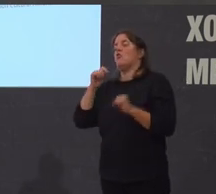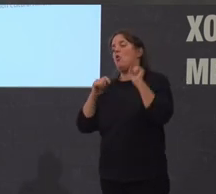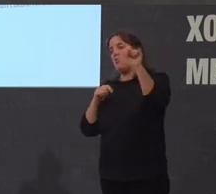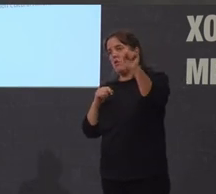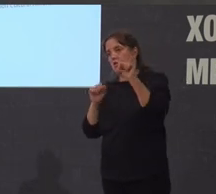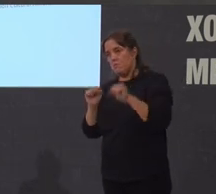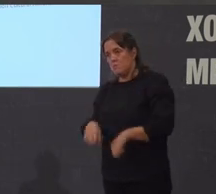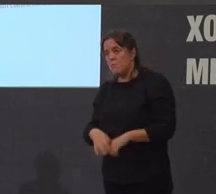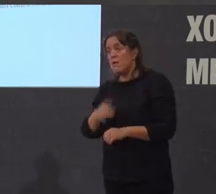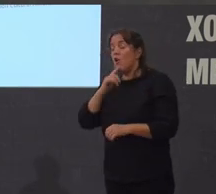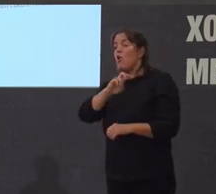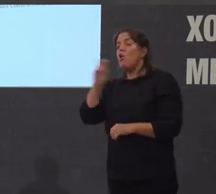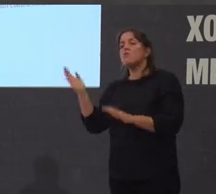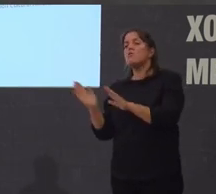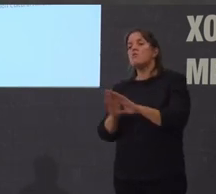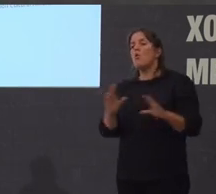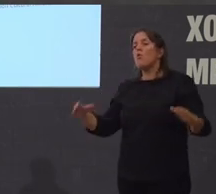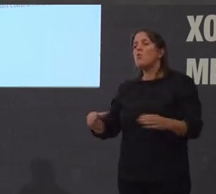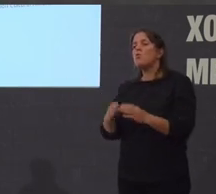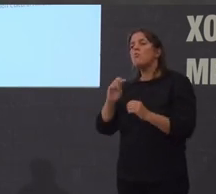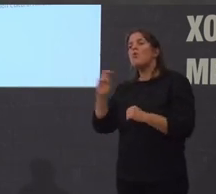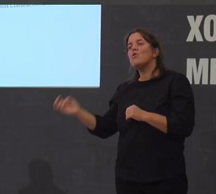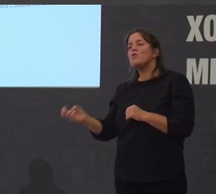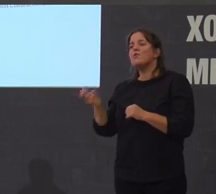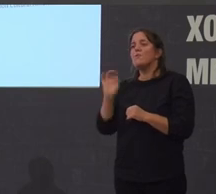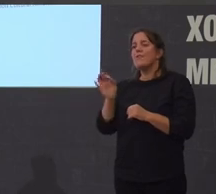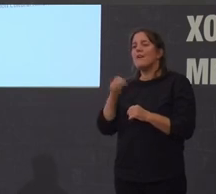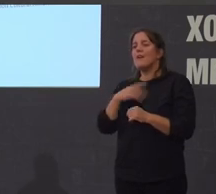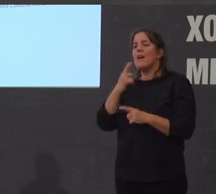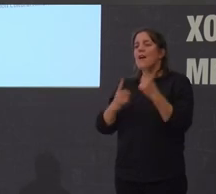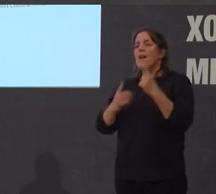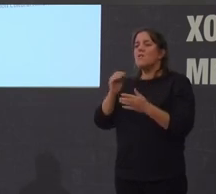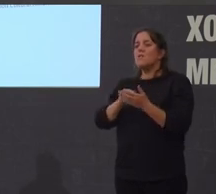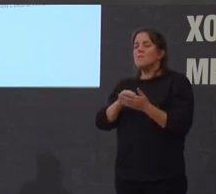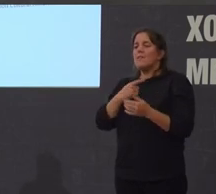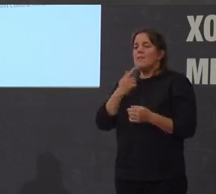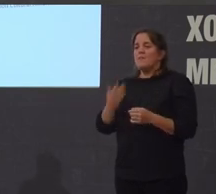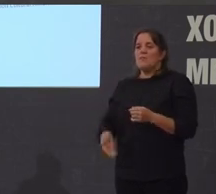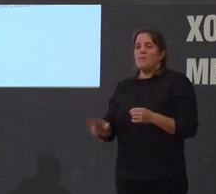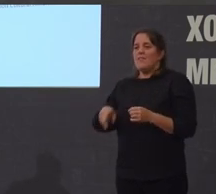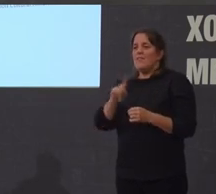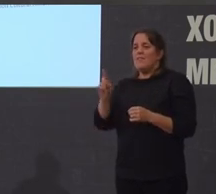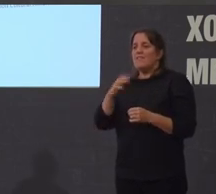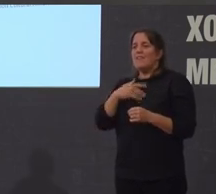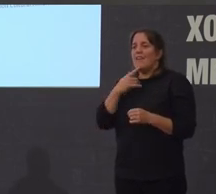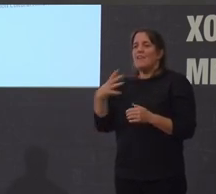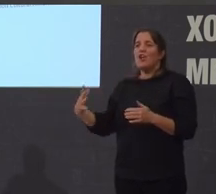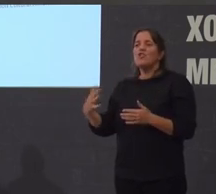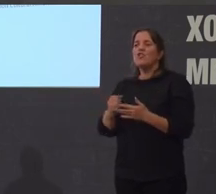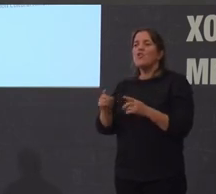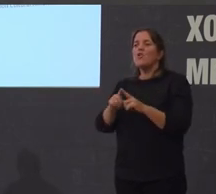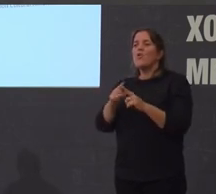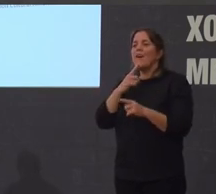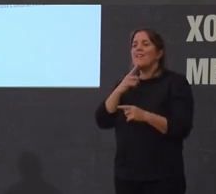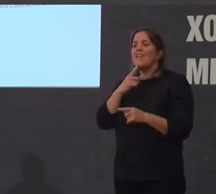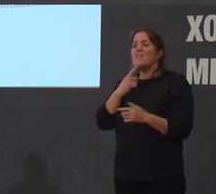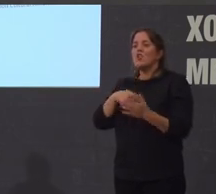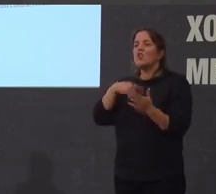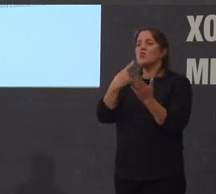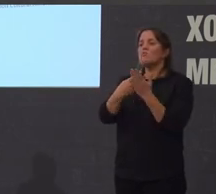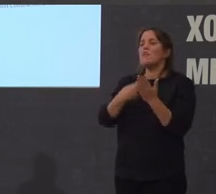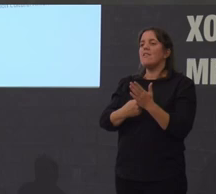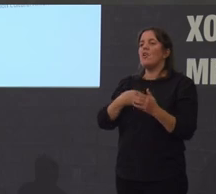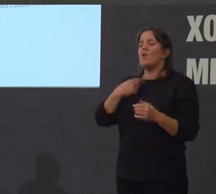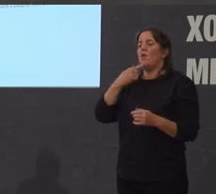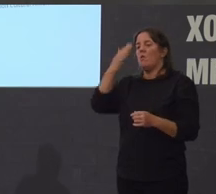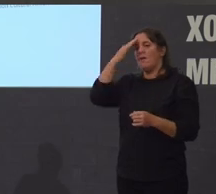otro apartado sería lo que a veces no se le da la importancia que tiene todo eso las suscripciones patrióticas no